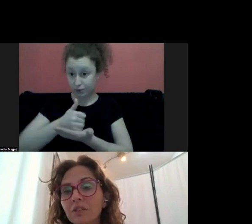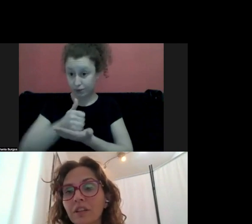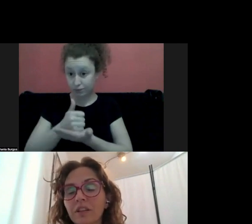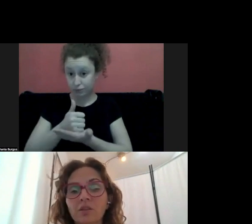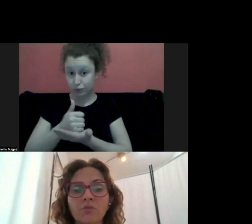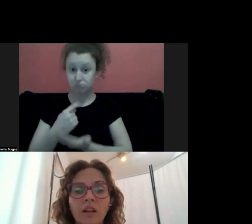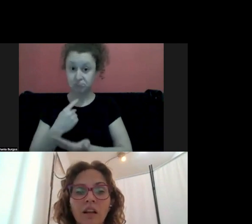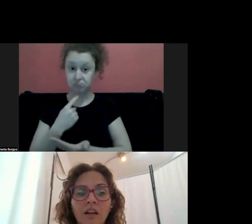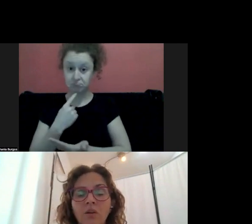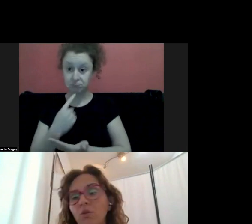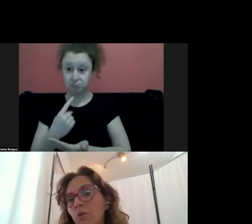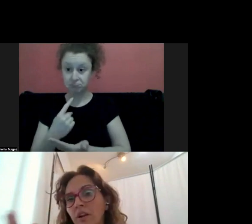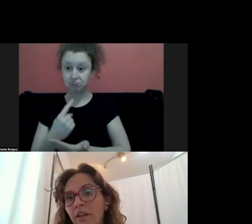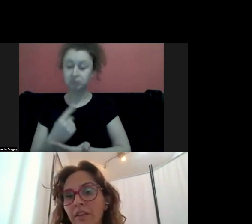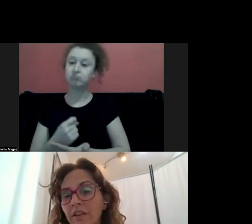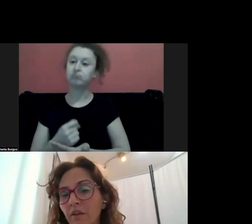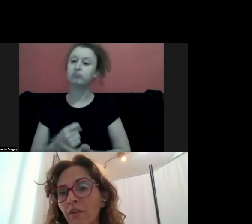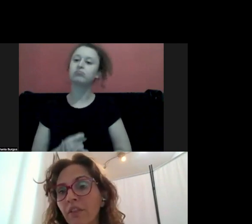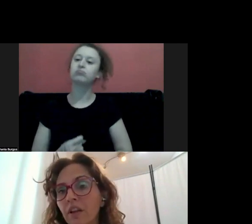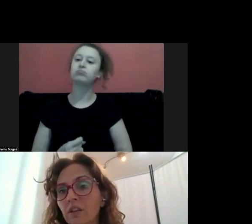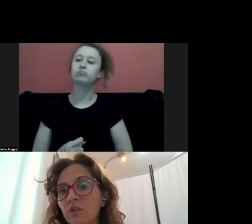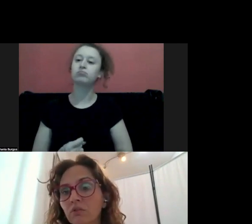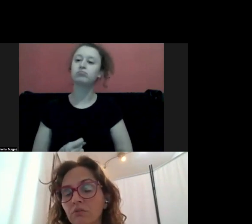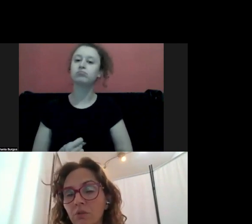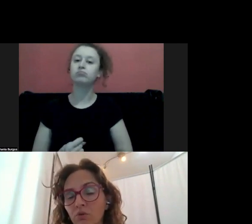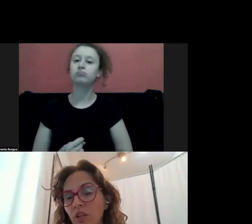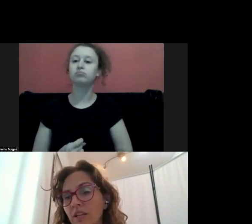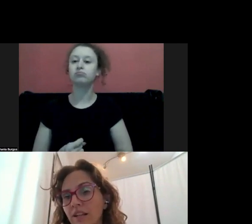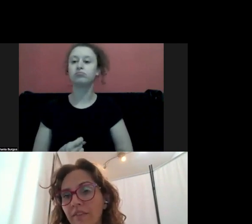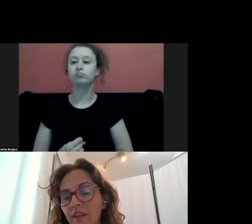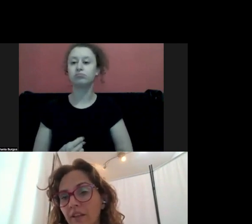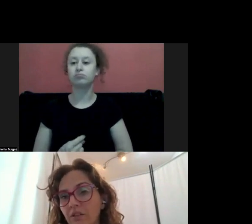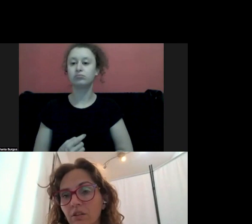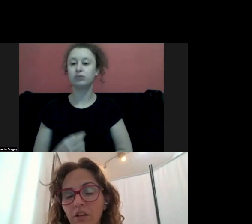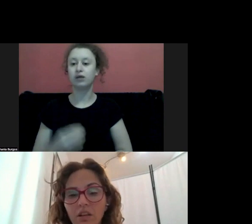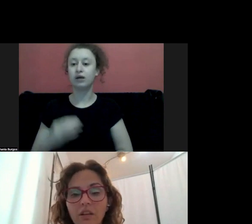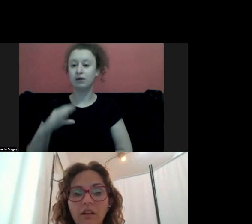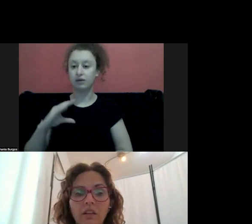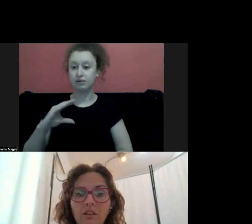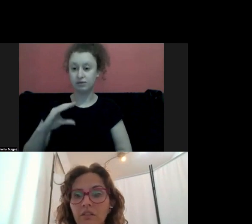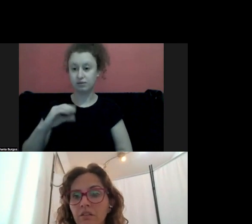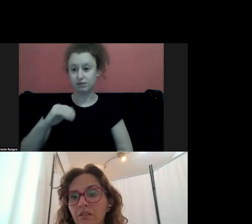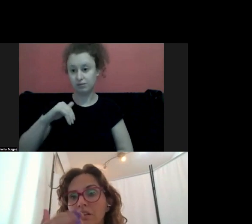DSM-5, que es una, o el CIE-11, que son dos de las grandes